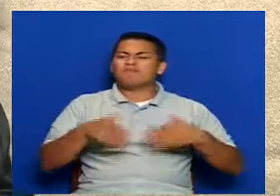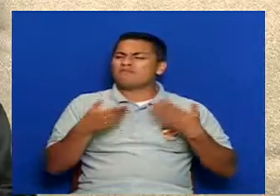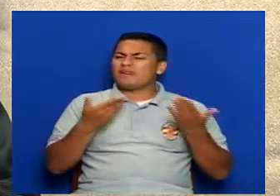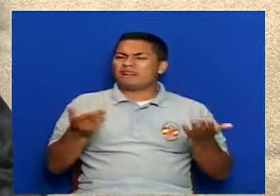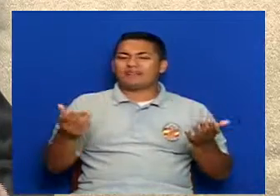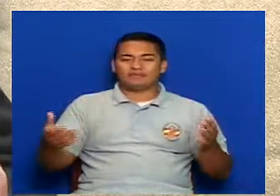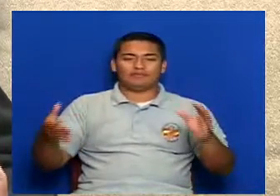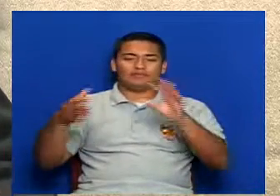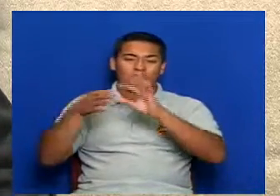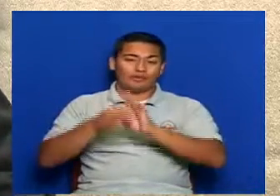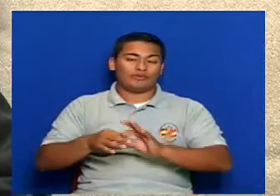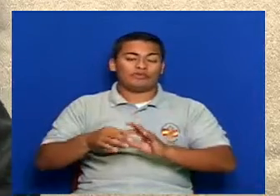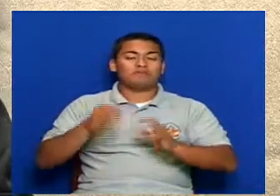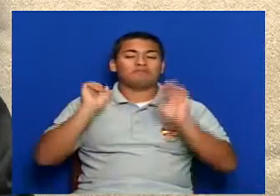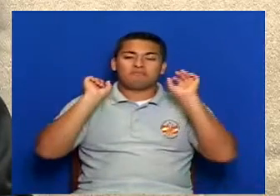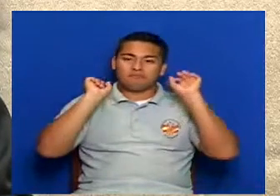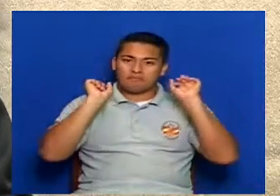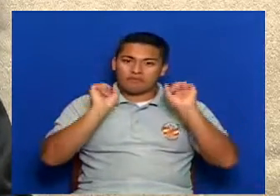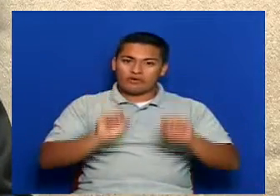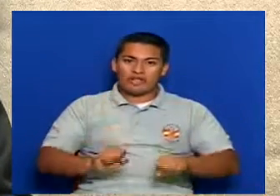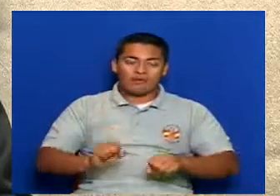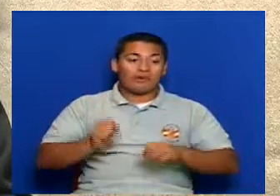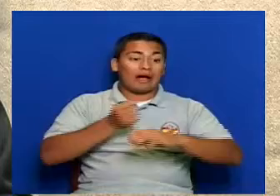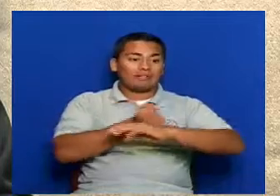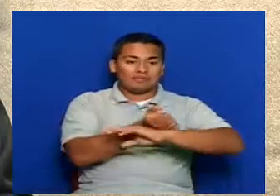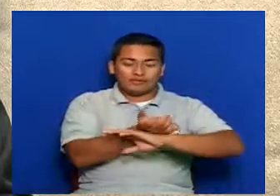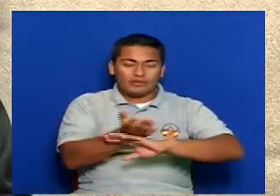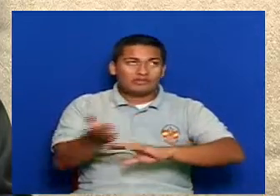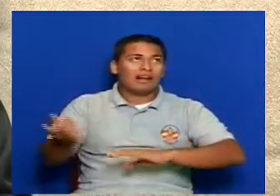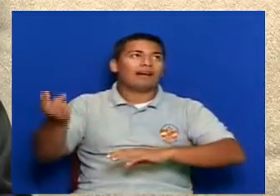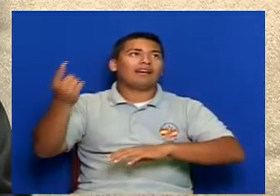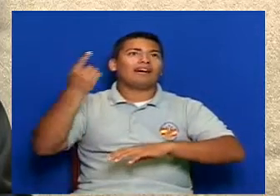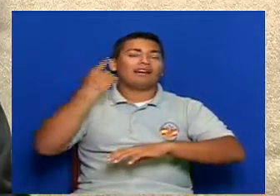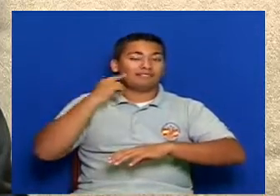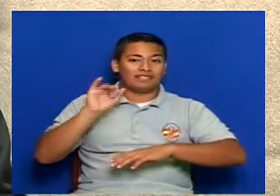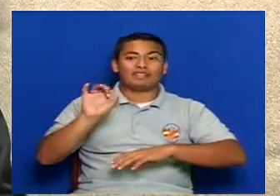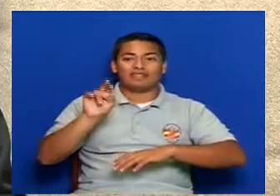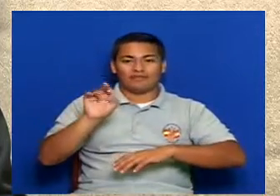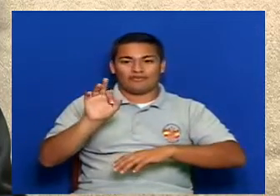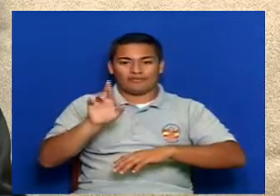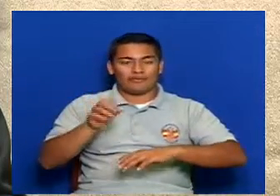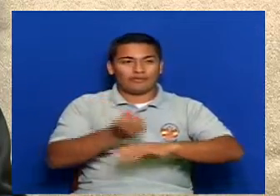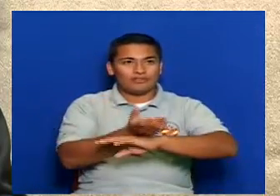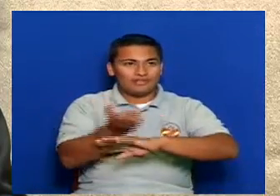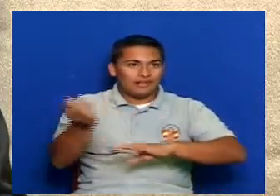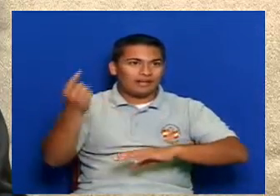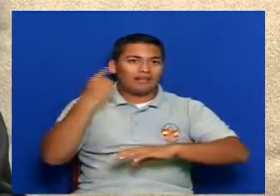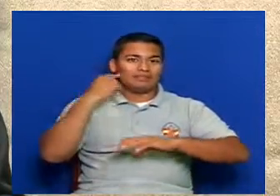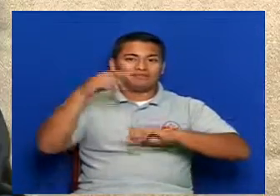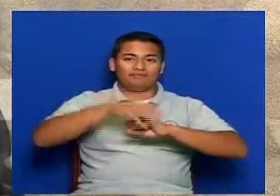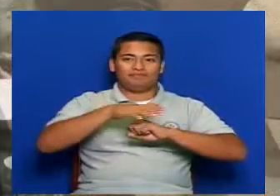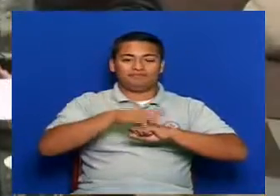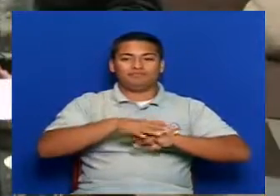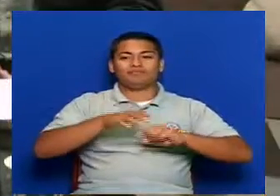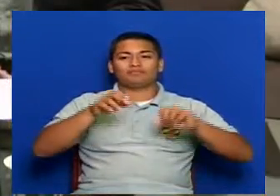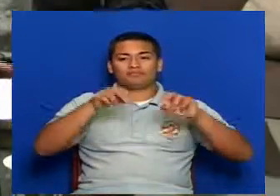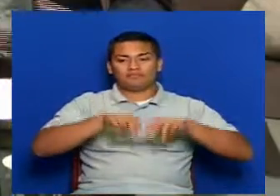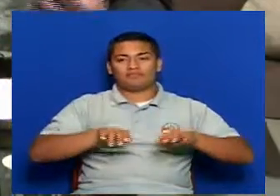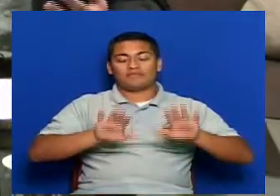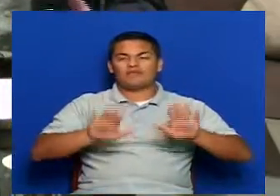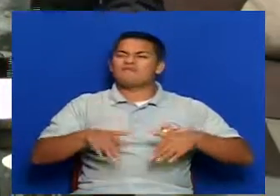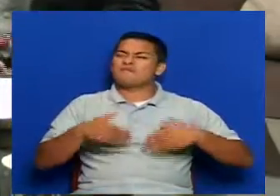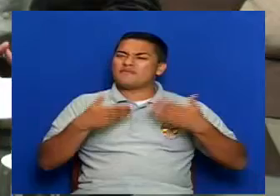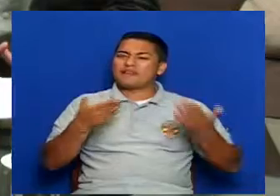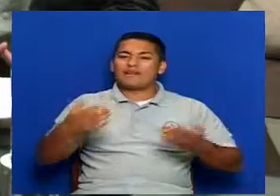podamos escuchar las recomendaciones que inafor pueda hacerle a la comisión del medio ambiente para nosotros así